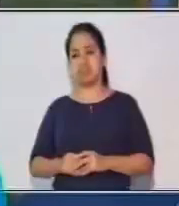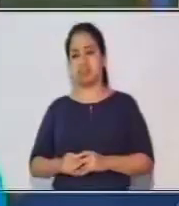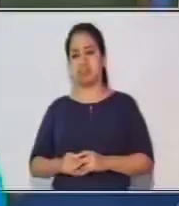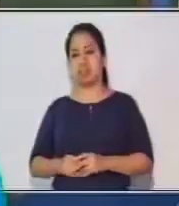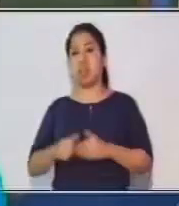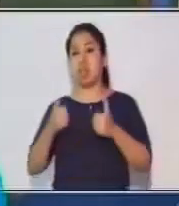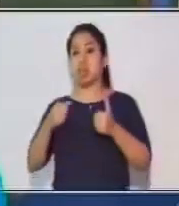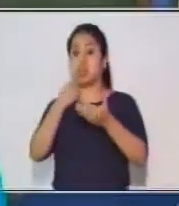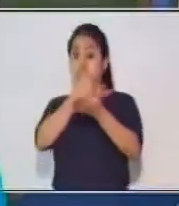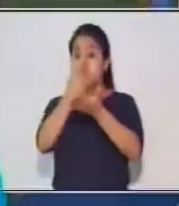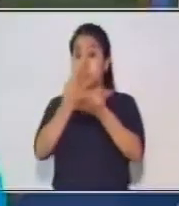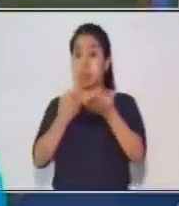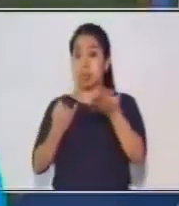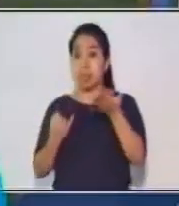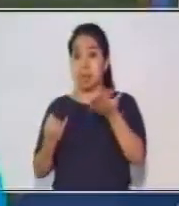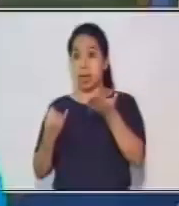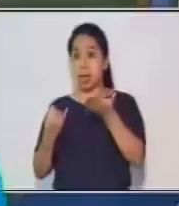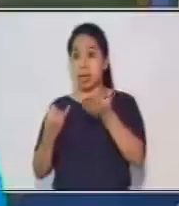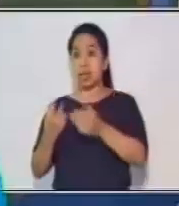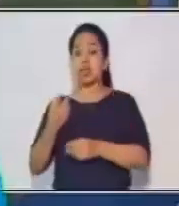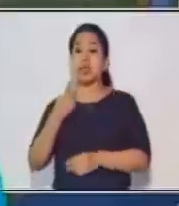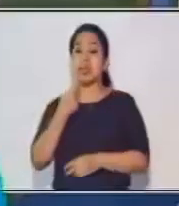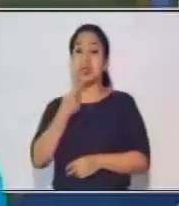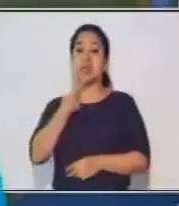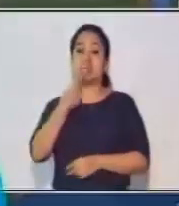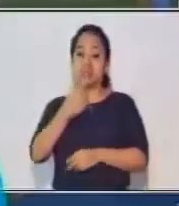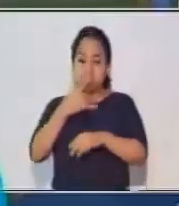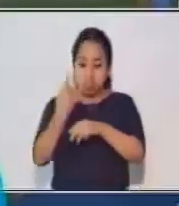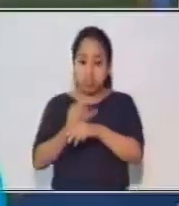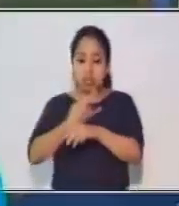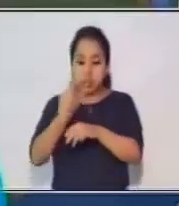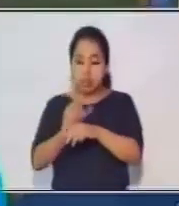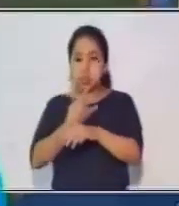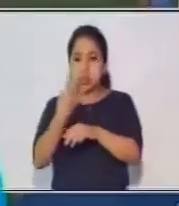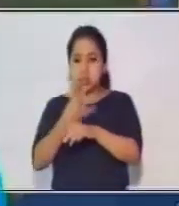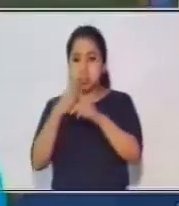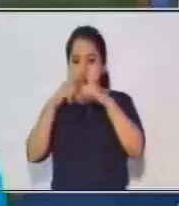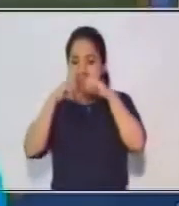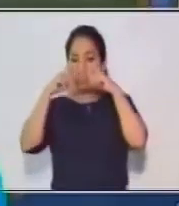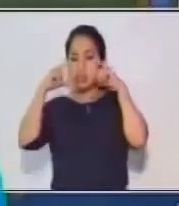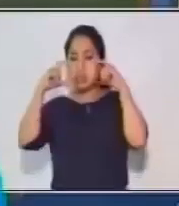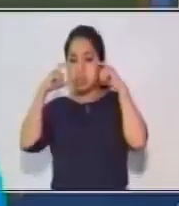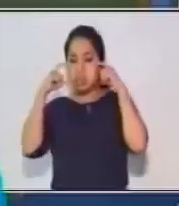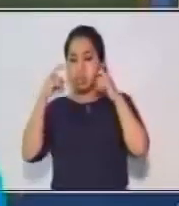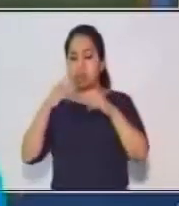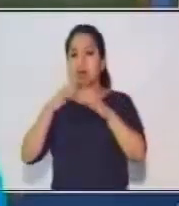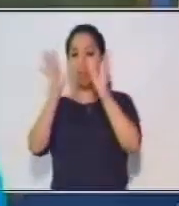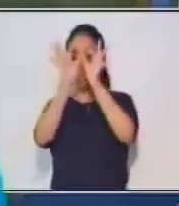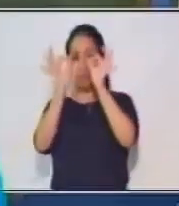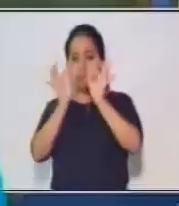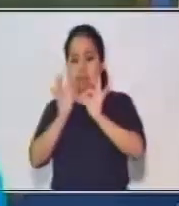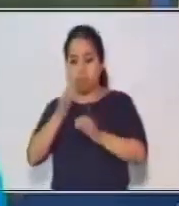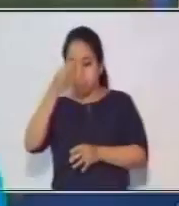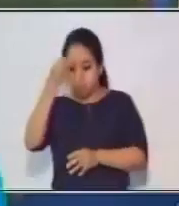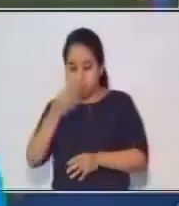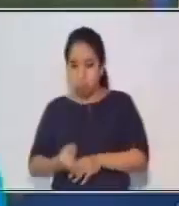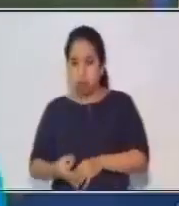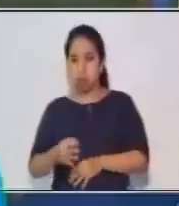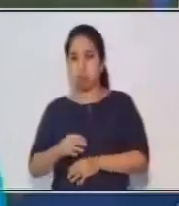Excelente, es una imagen que nos invita a que utilicemos nuestra mascarilla de forma adecuada.